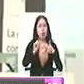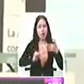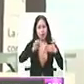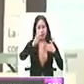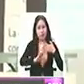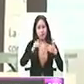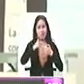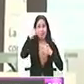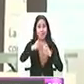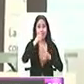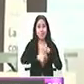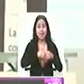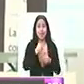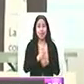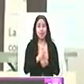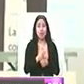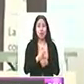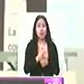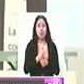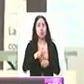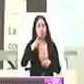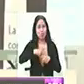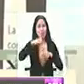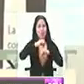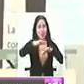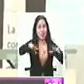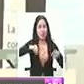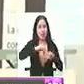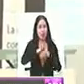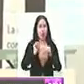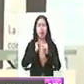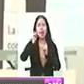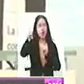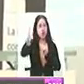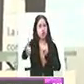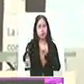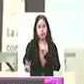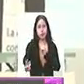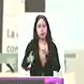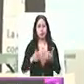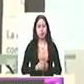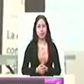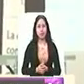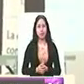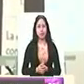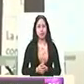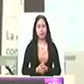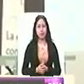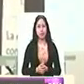próximo año estaríamos sufriendo un rebrote de esta enfermedad.